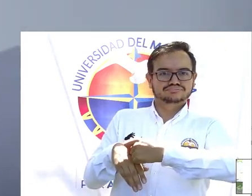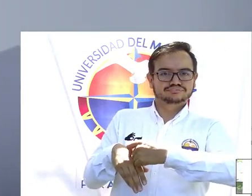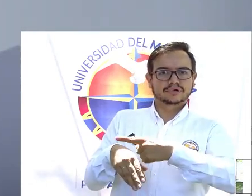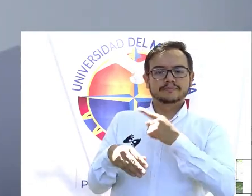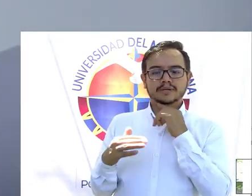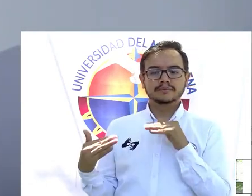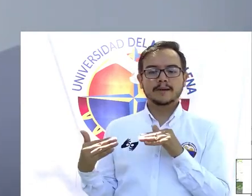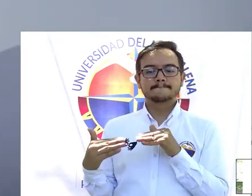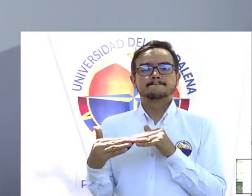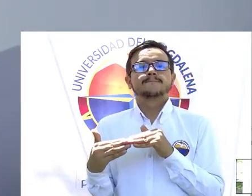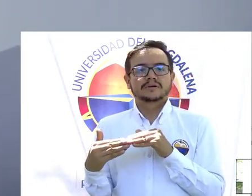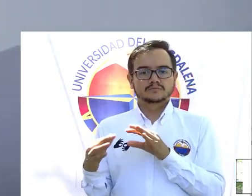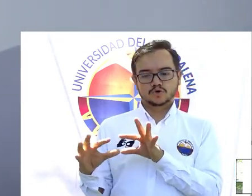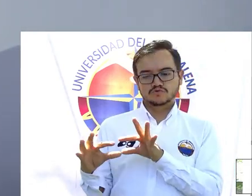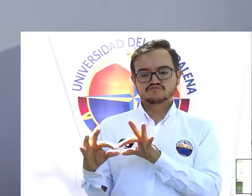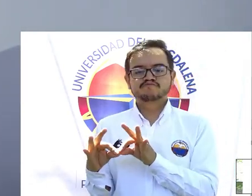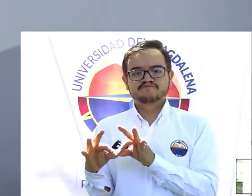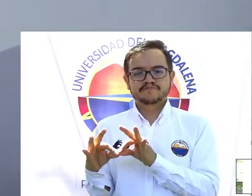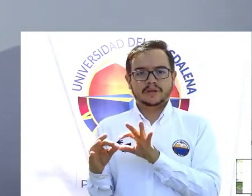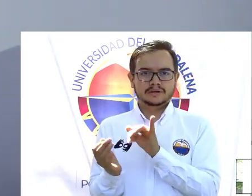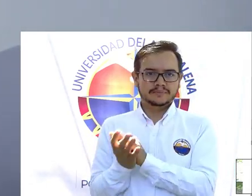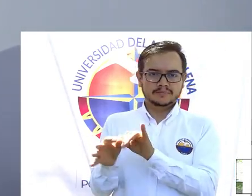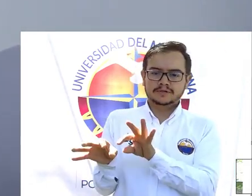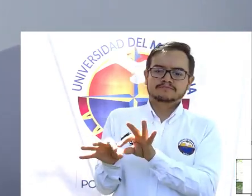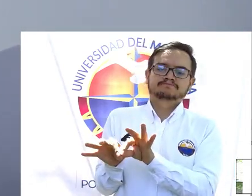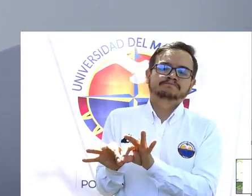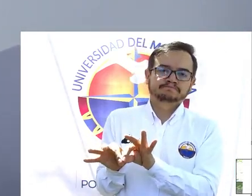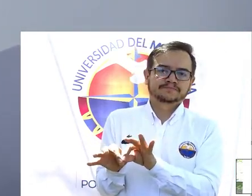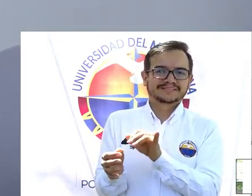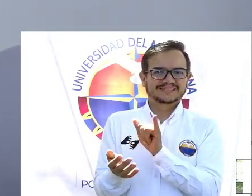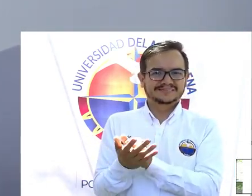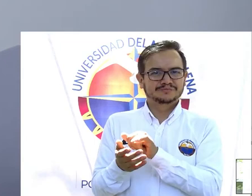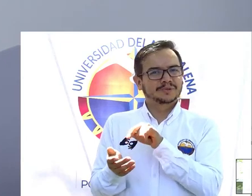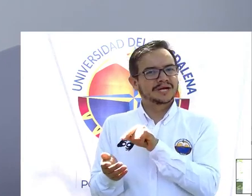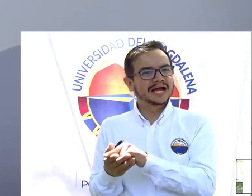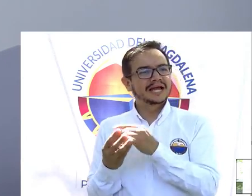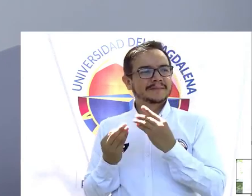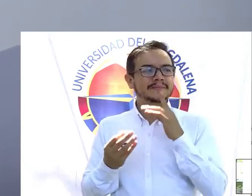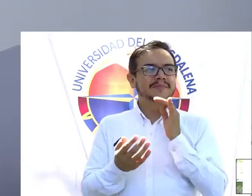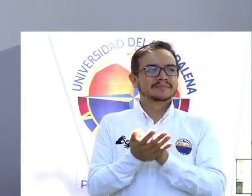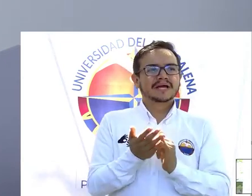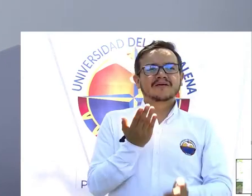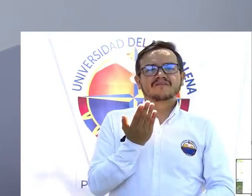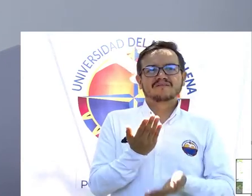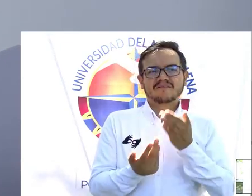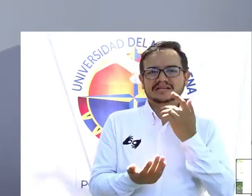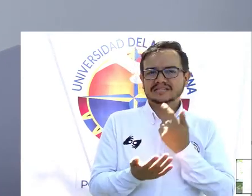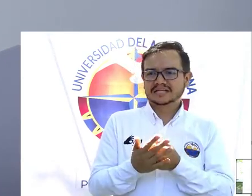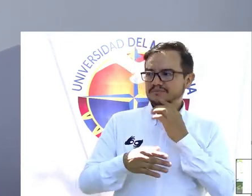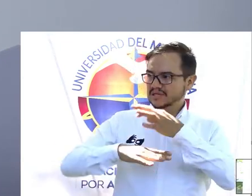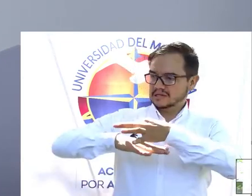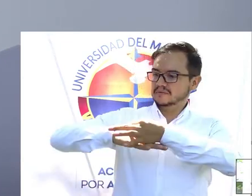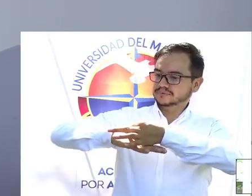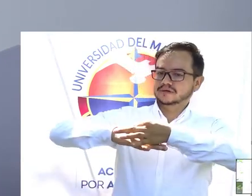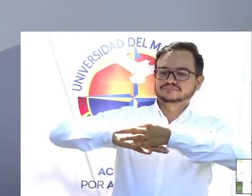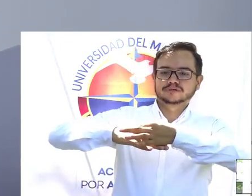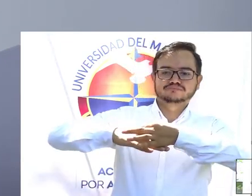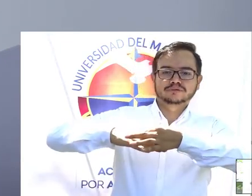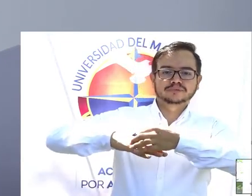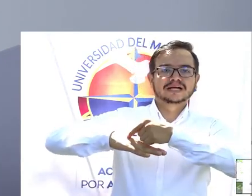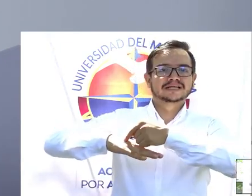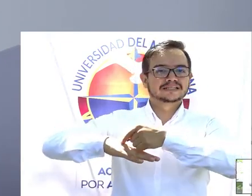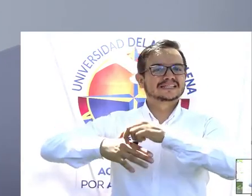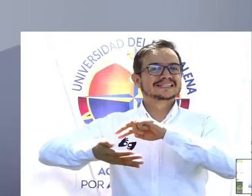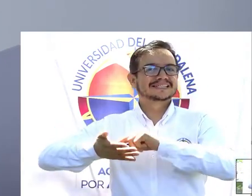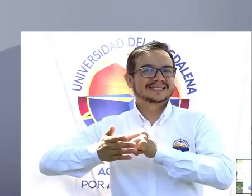a través de este señor que llamamos el lápiz. El lápiz va a tener unas puntas y esas puntas son las que van a transmitir esa